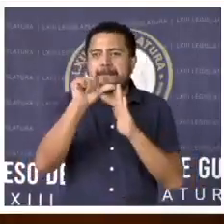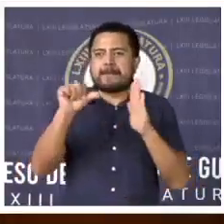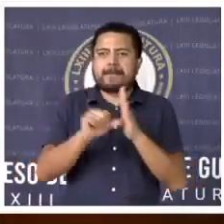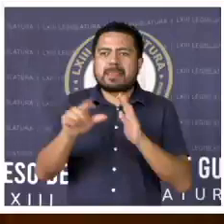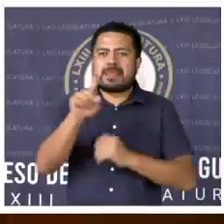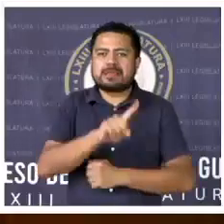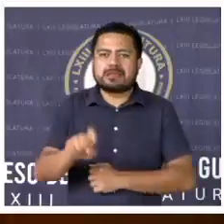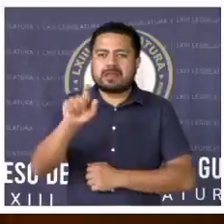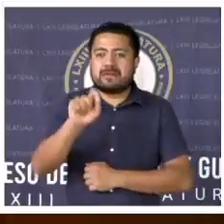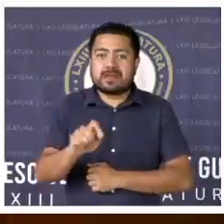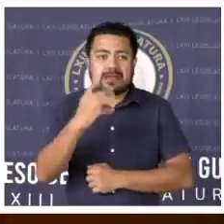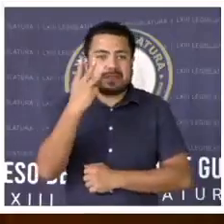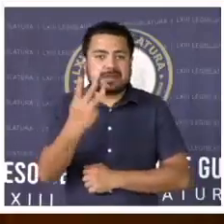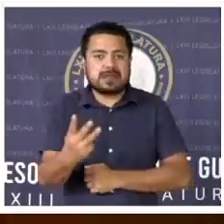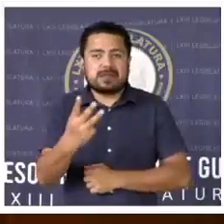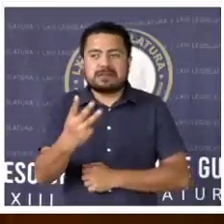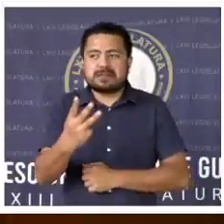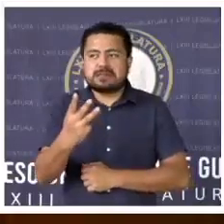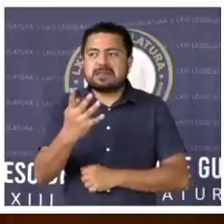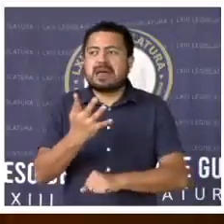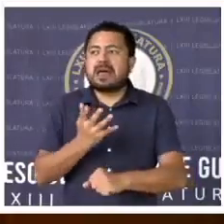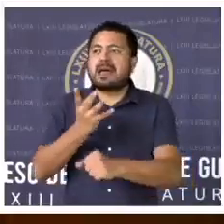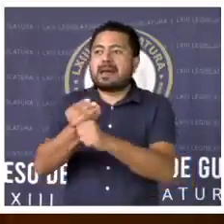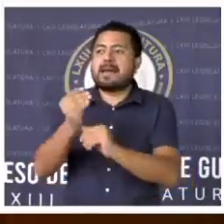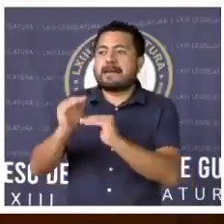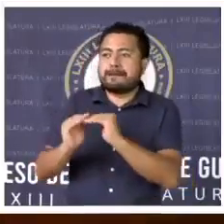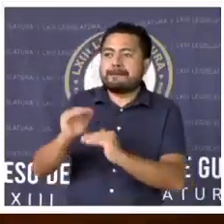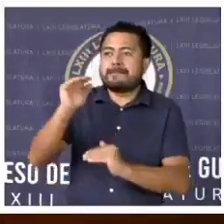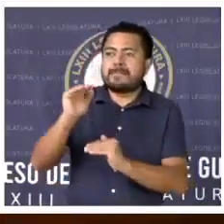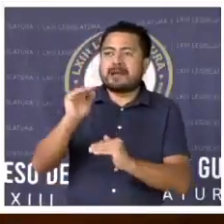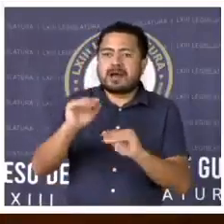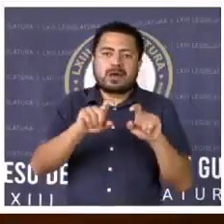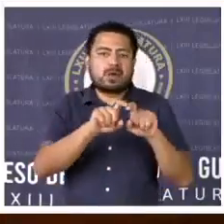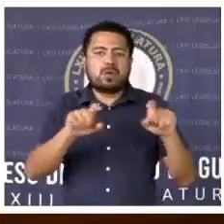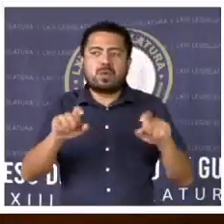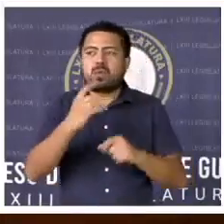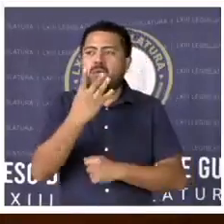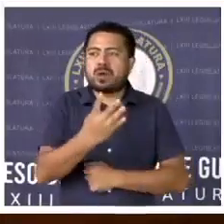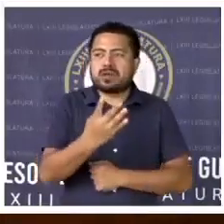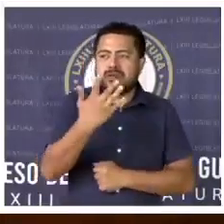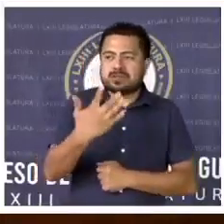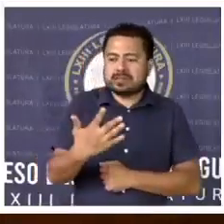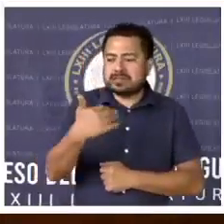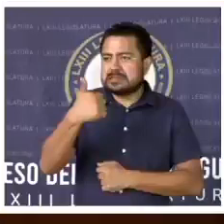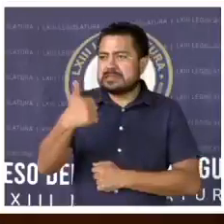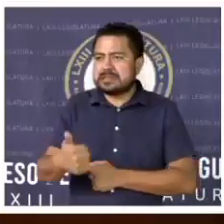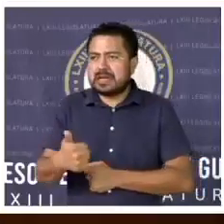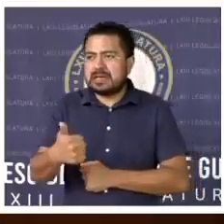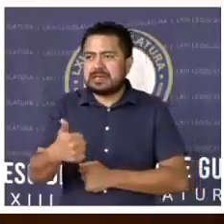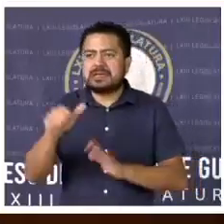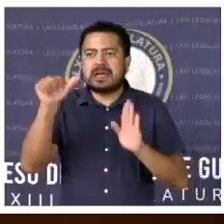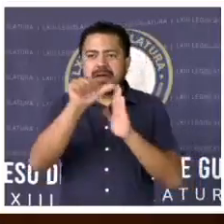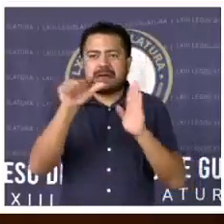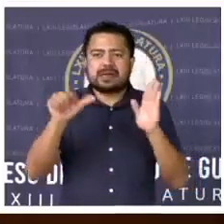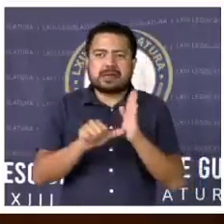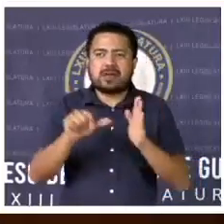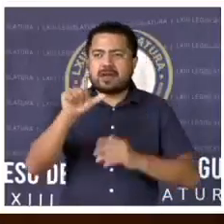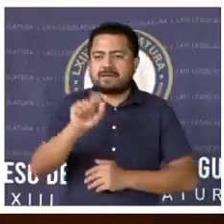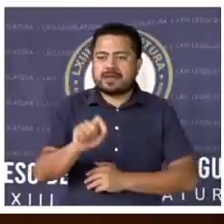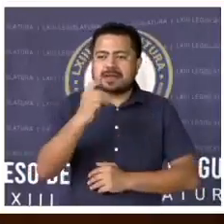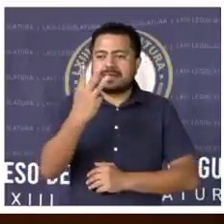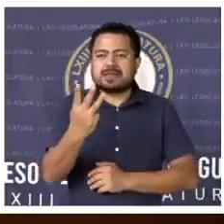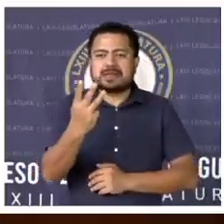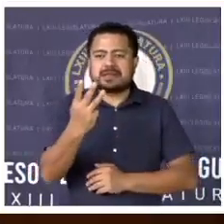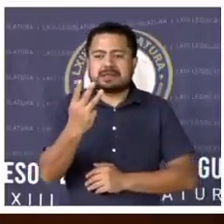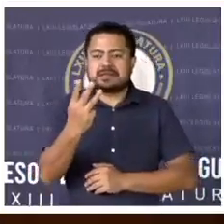123 y se adicionan las fracciones cuatro cinco y seis del artículo 23